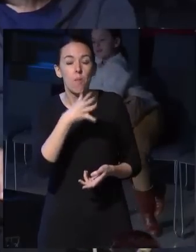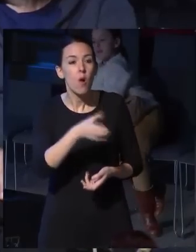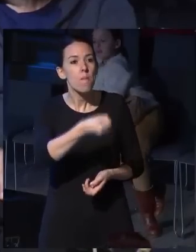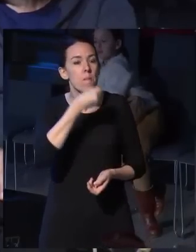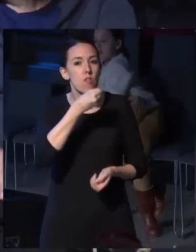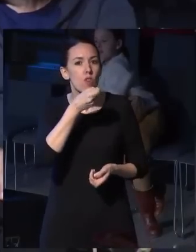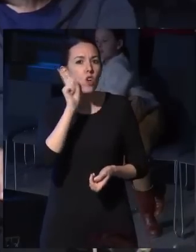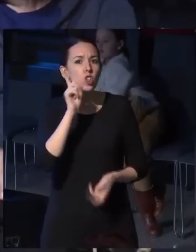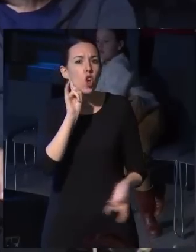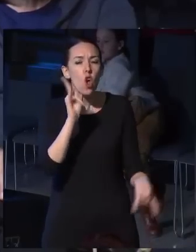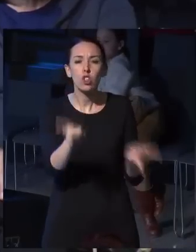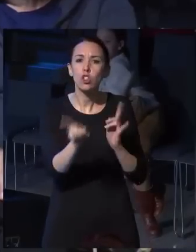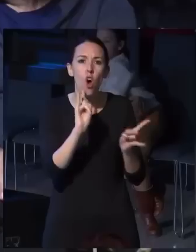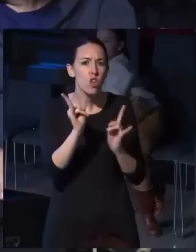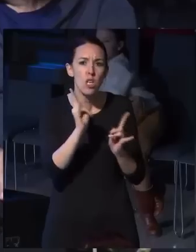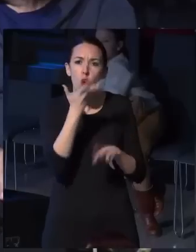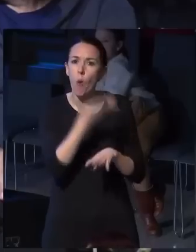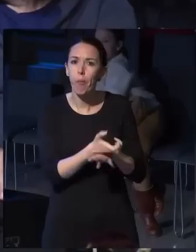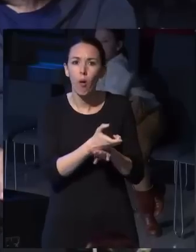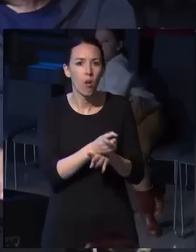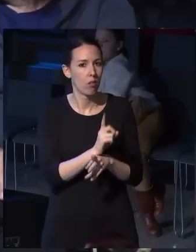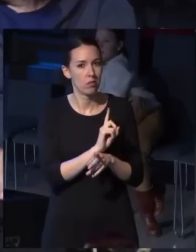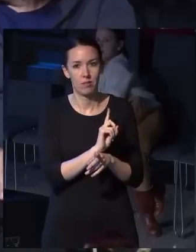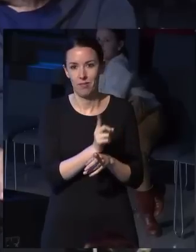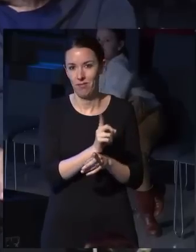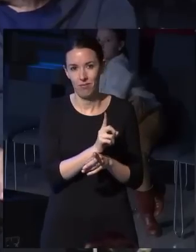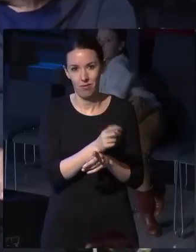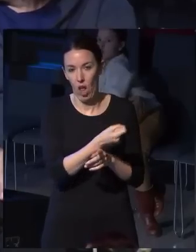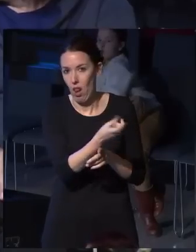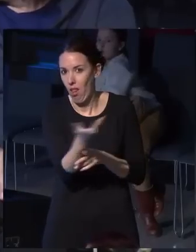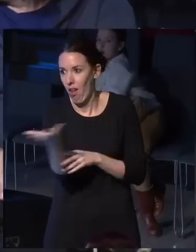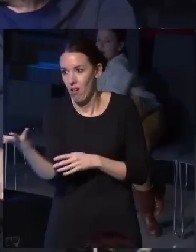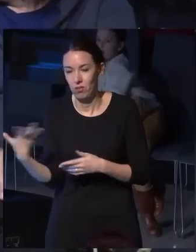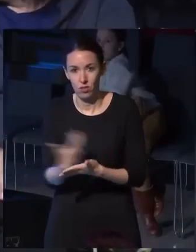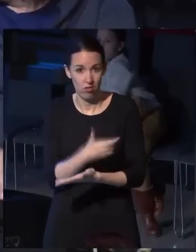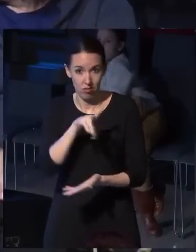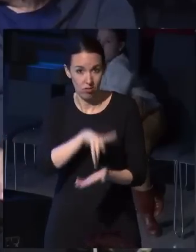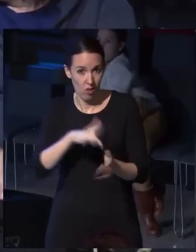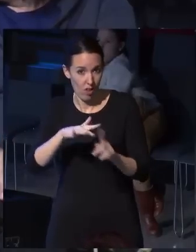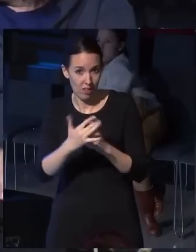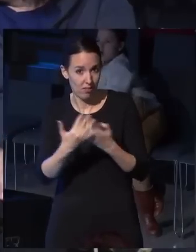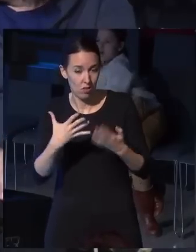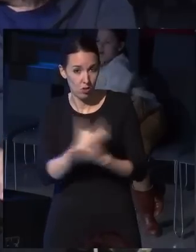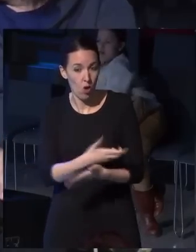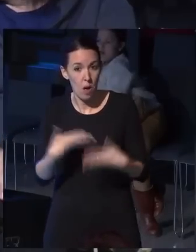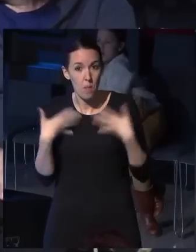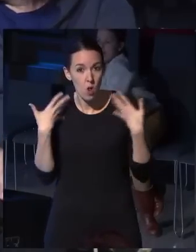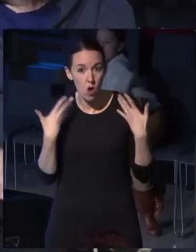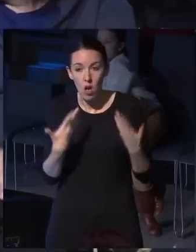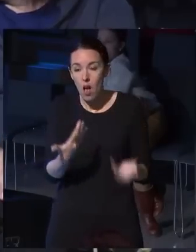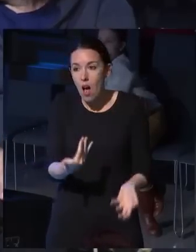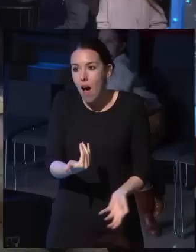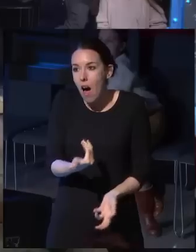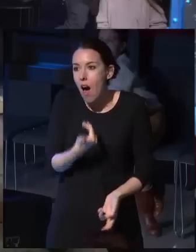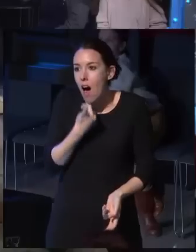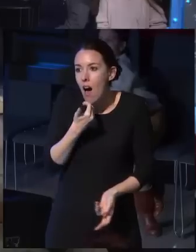no solo recoge el sonido. Y yo creo que es bueno que pensemos en lo que nos toca a todos, que es el mundo de las emociones, ¿no? Algo pasa